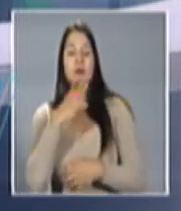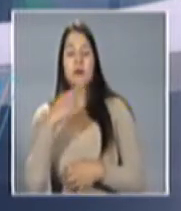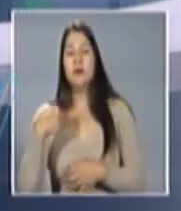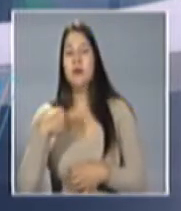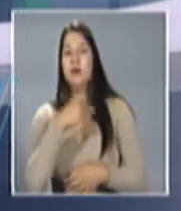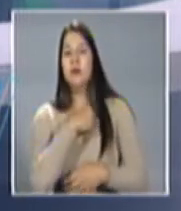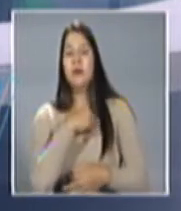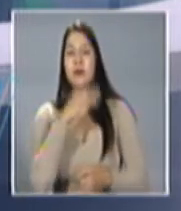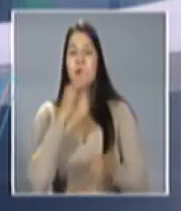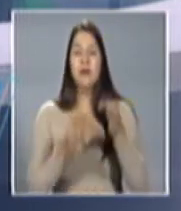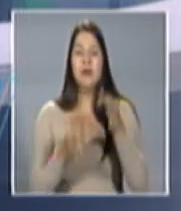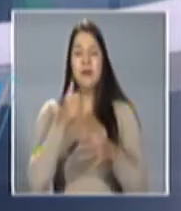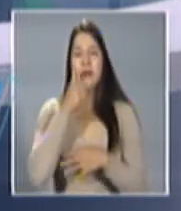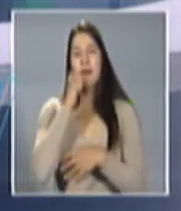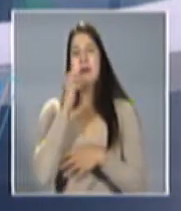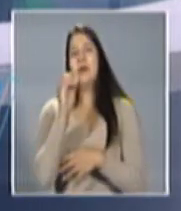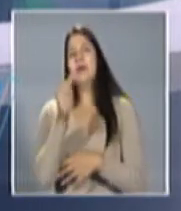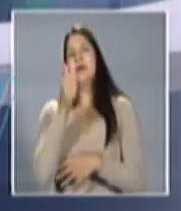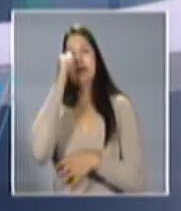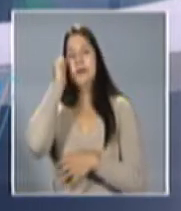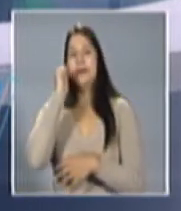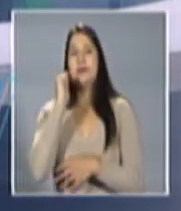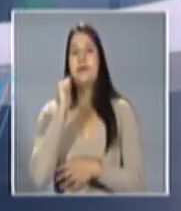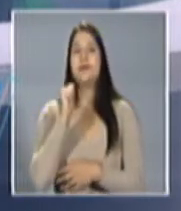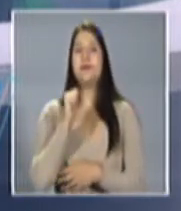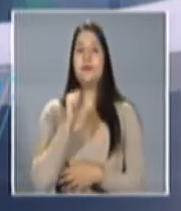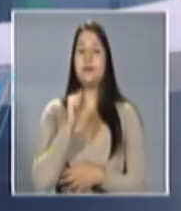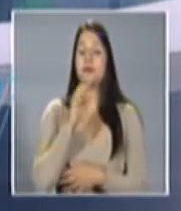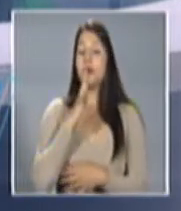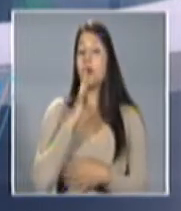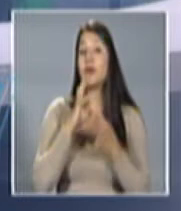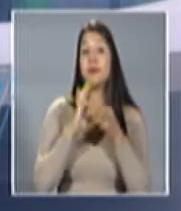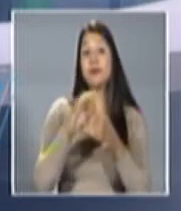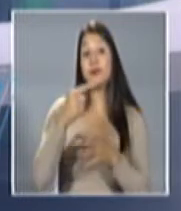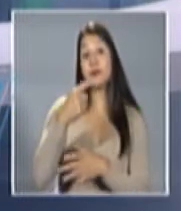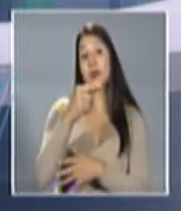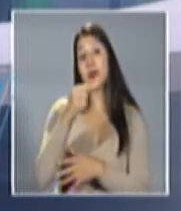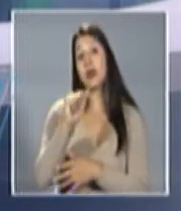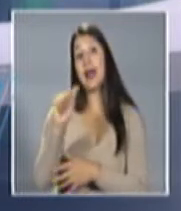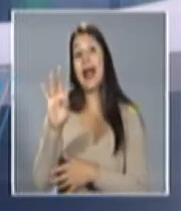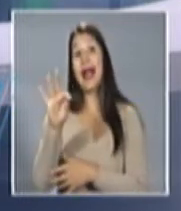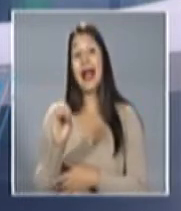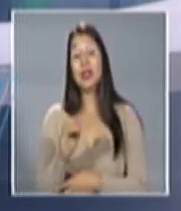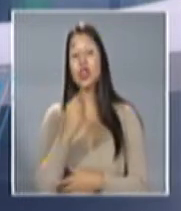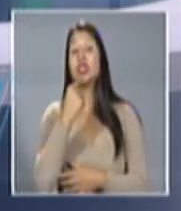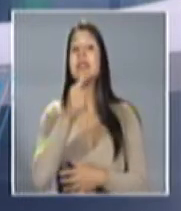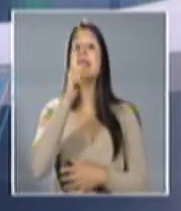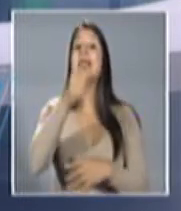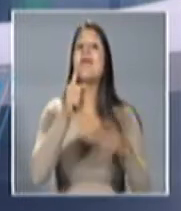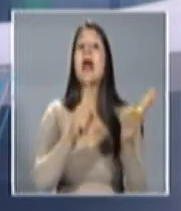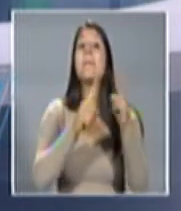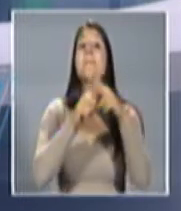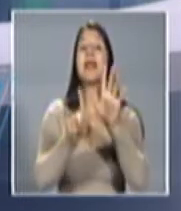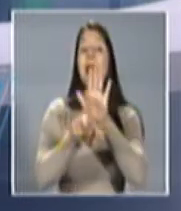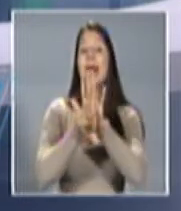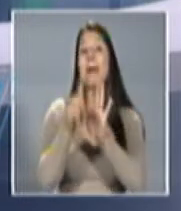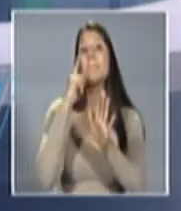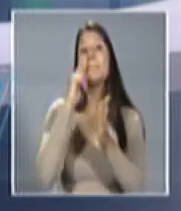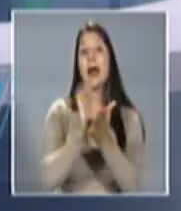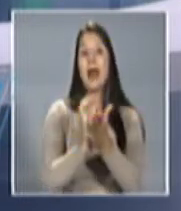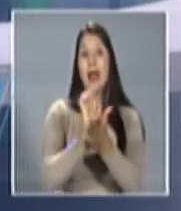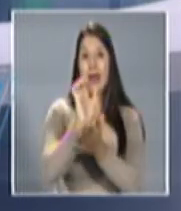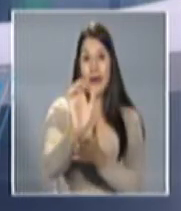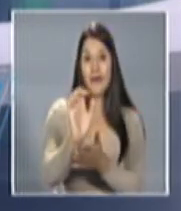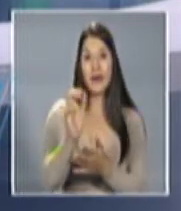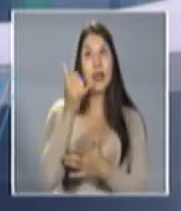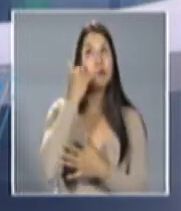Justicia abogaba ayer o antier con el tema del gato, que pueda aplicarse esa ley donde se evita la señal en los centros penitenciarios,